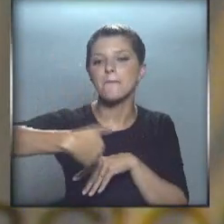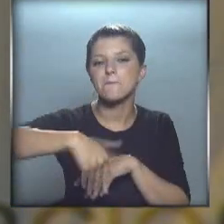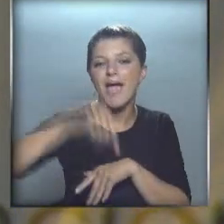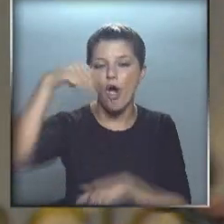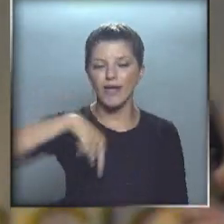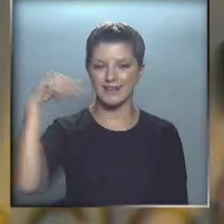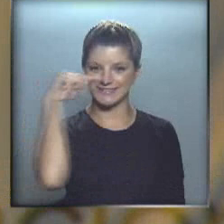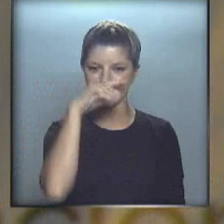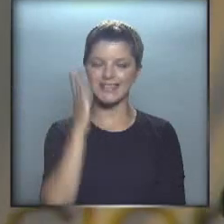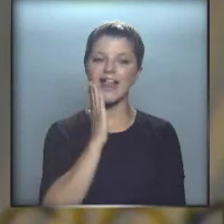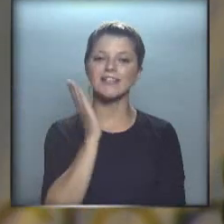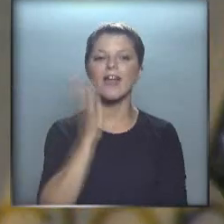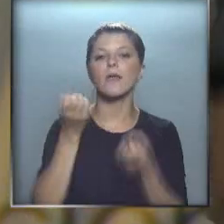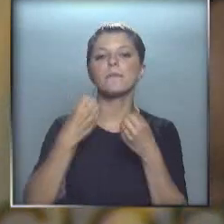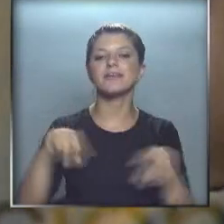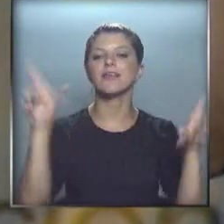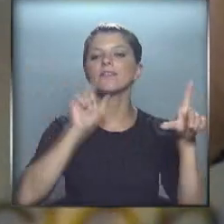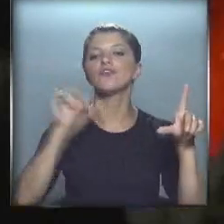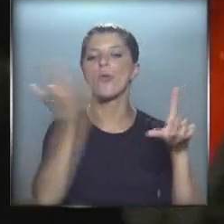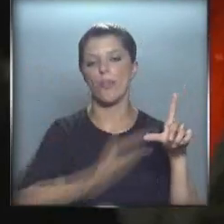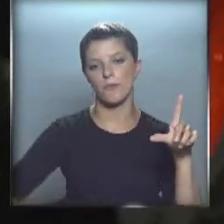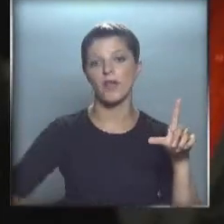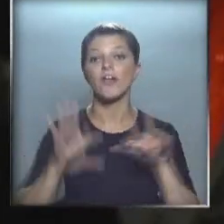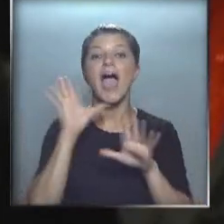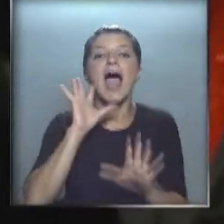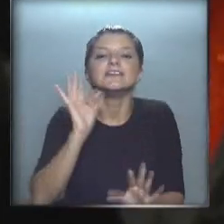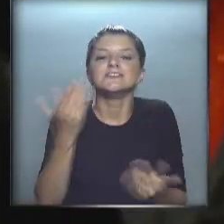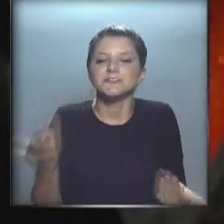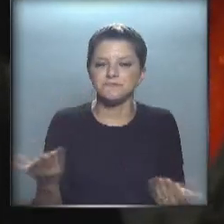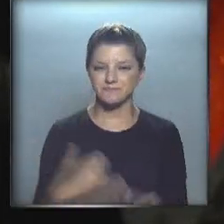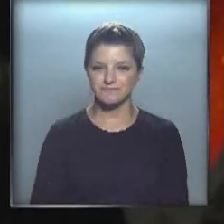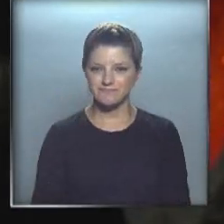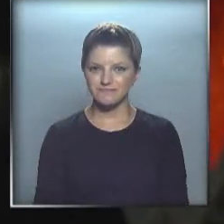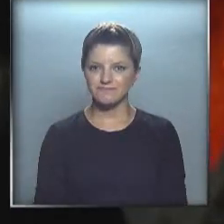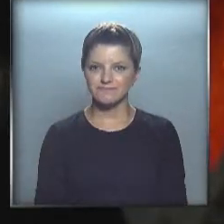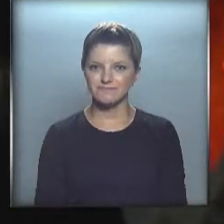19 horas se va a estar emitiendo en televisión pública. Expectativas.